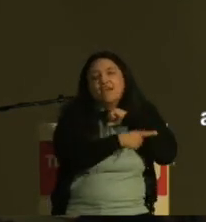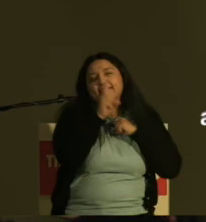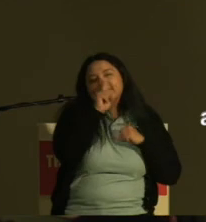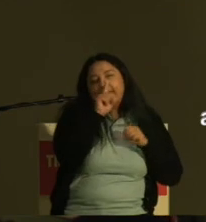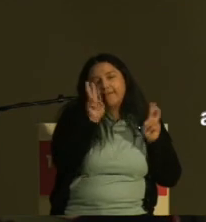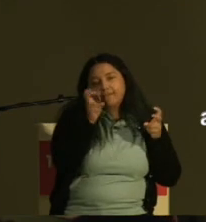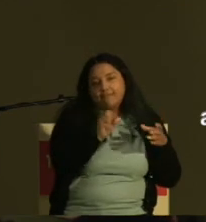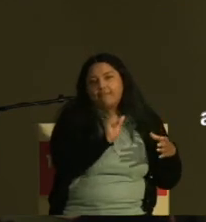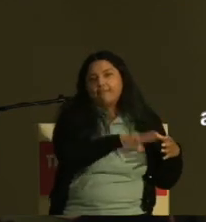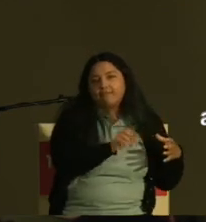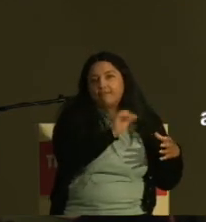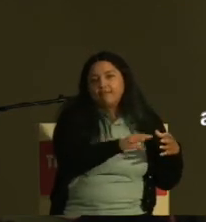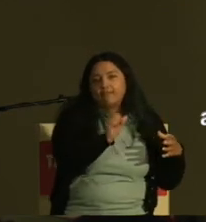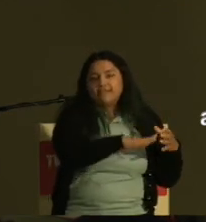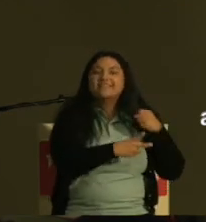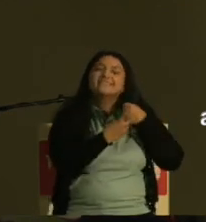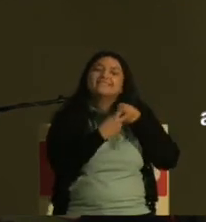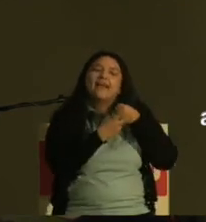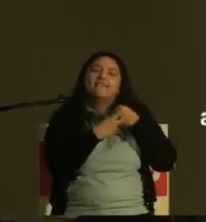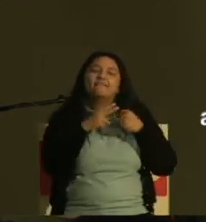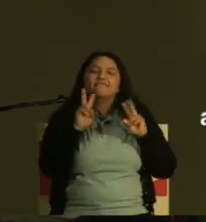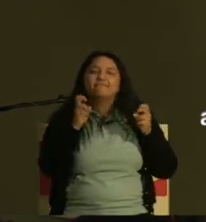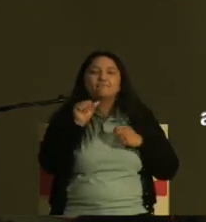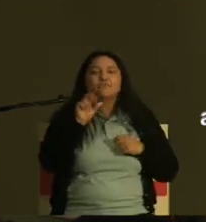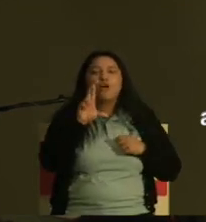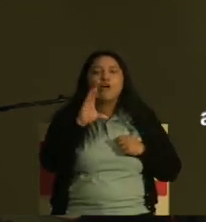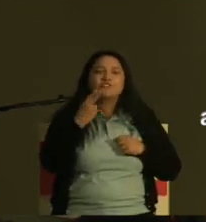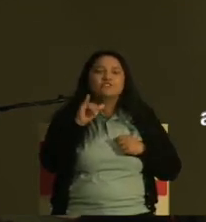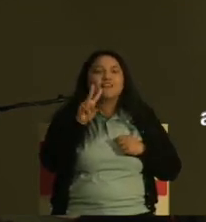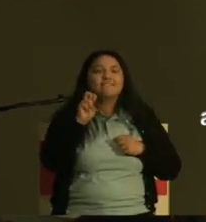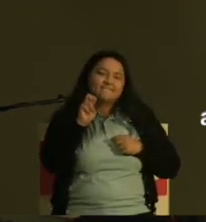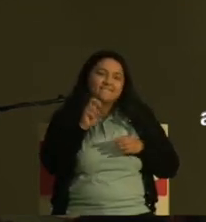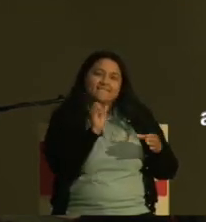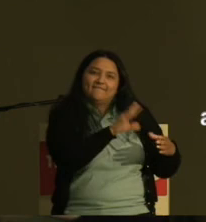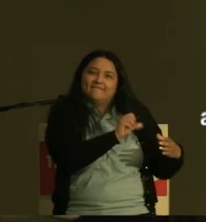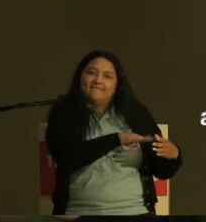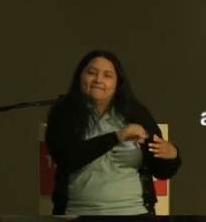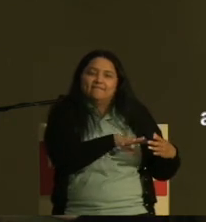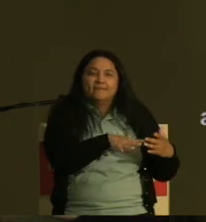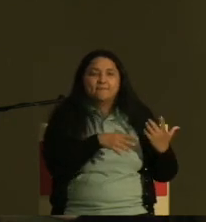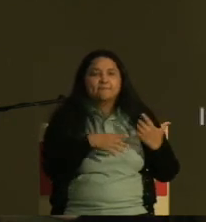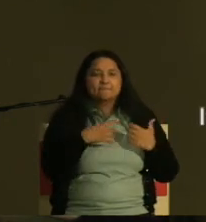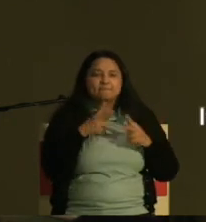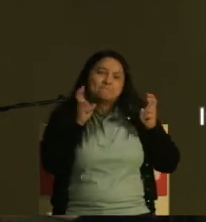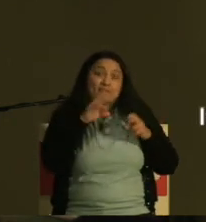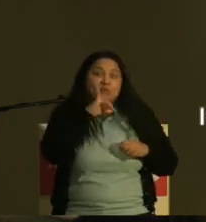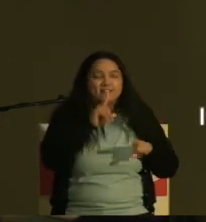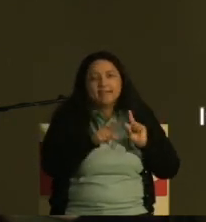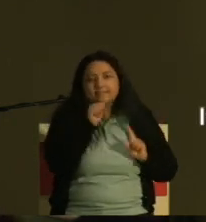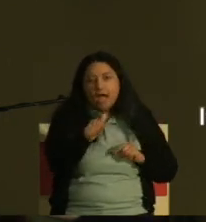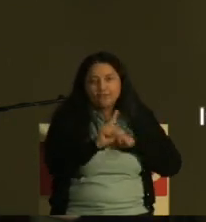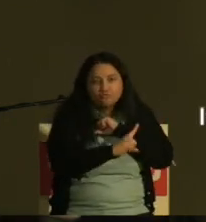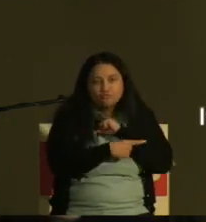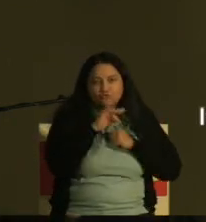es como el mal de archivo está puesto en una cosa de basura. Incluso